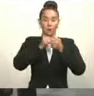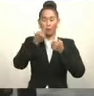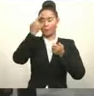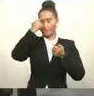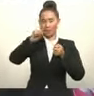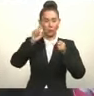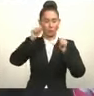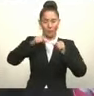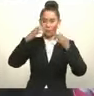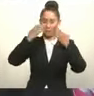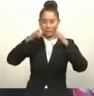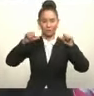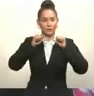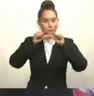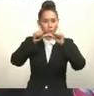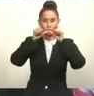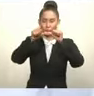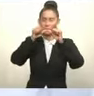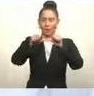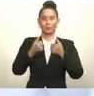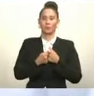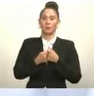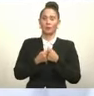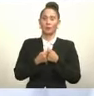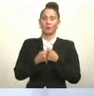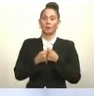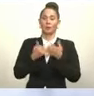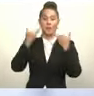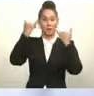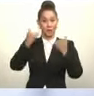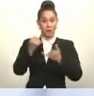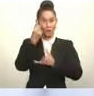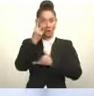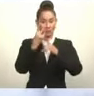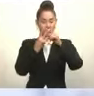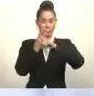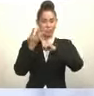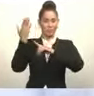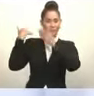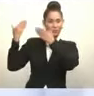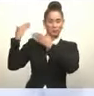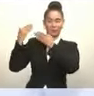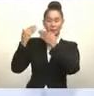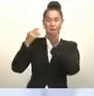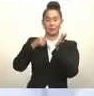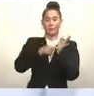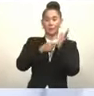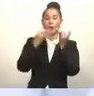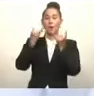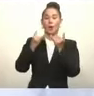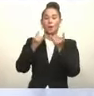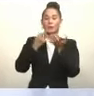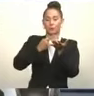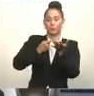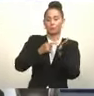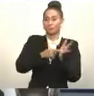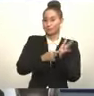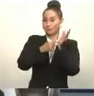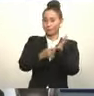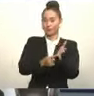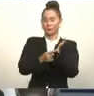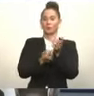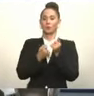aquí estamos hoy, 2 meses después, rindiendo cuentas ante el país, compartiendo los incuestionables